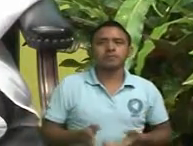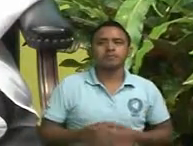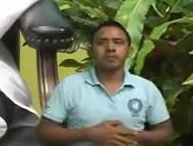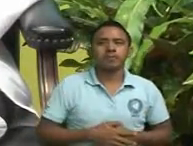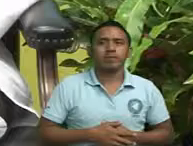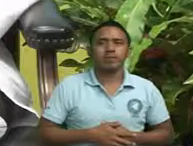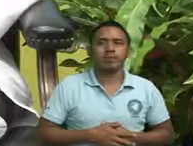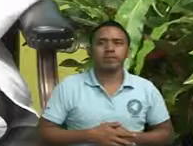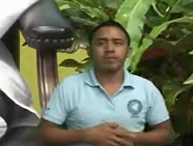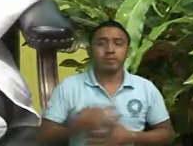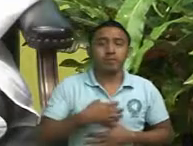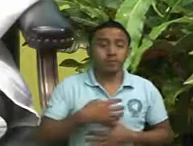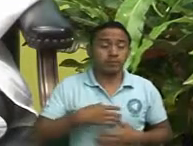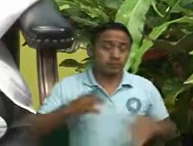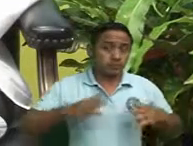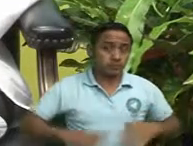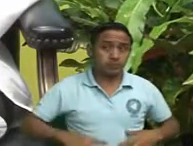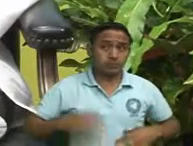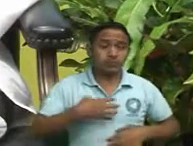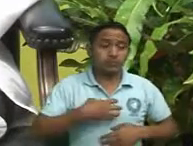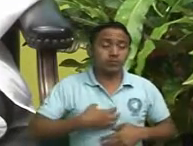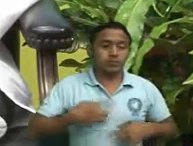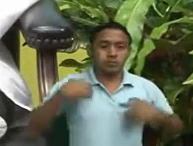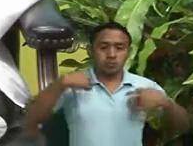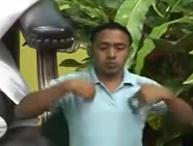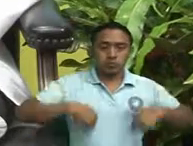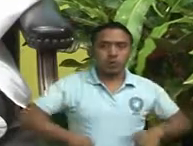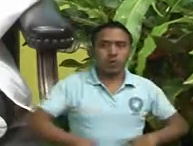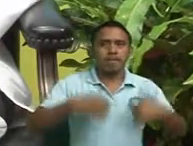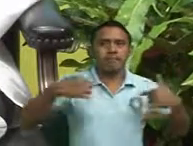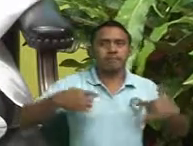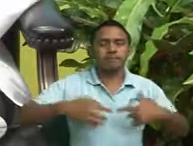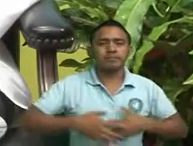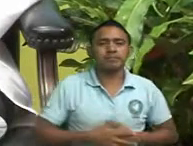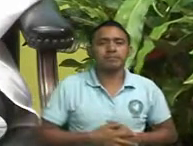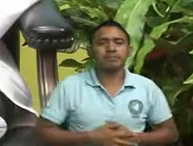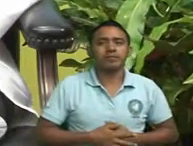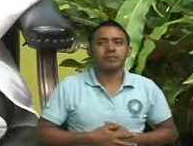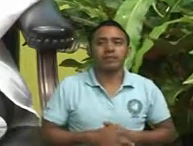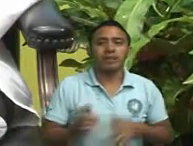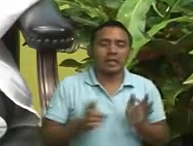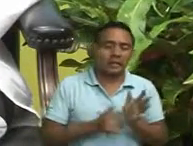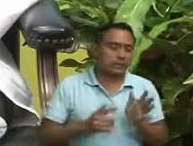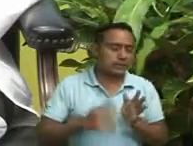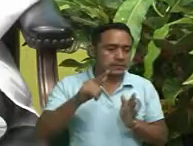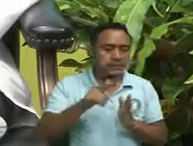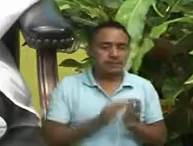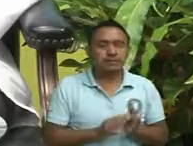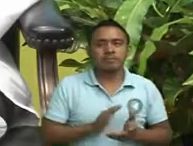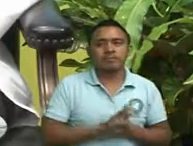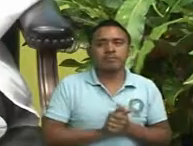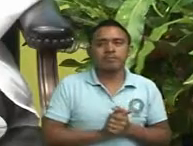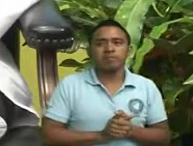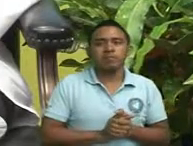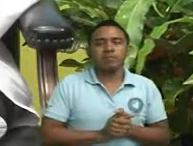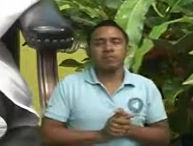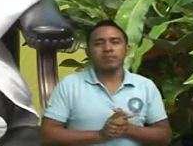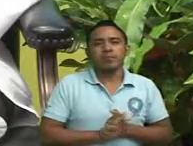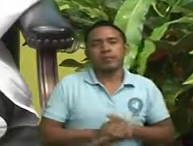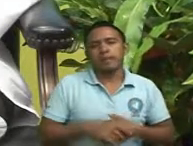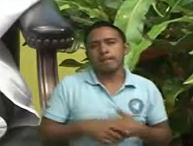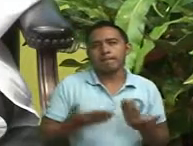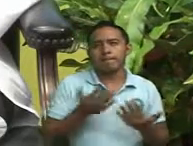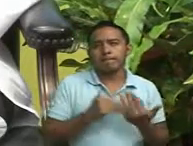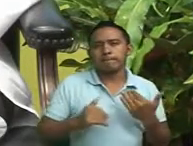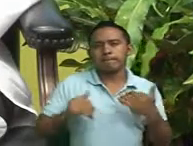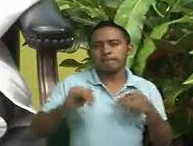la grasa corporal que tenés en tu cuerpo. Entonces, si tu índice de masa corporal ya está en